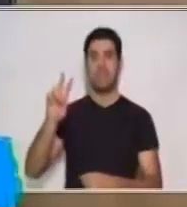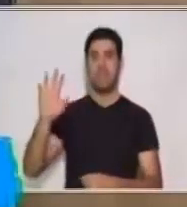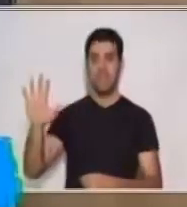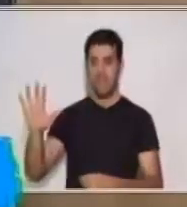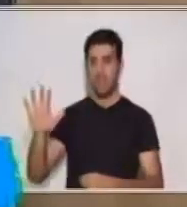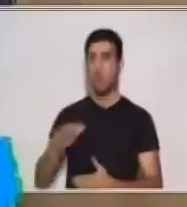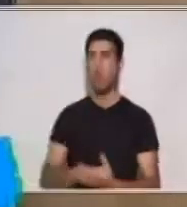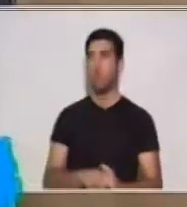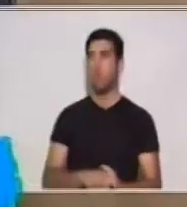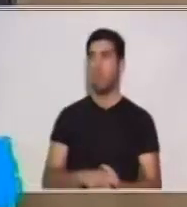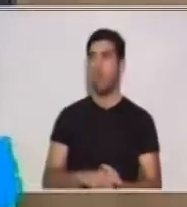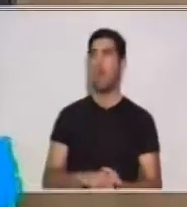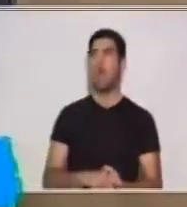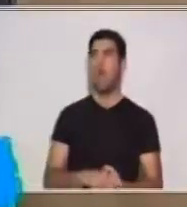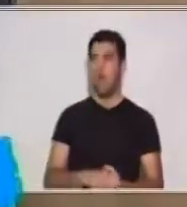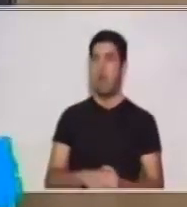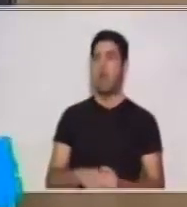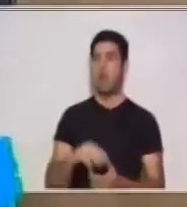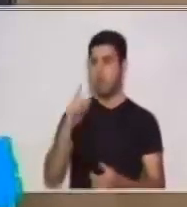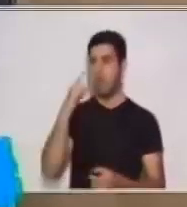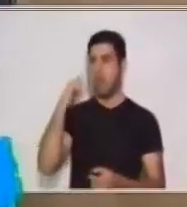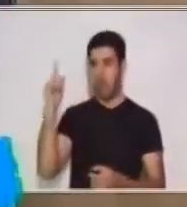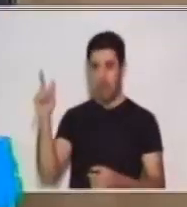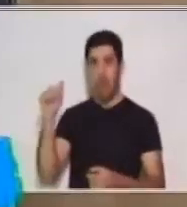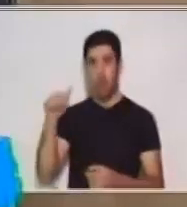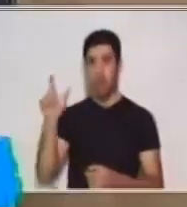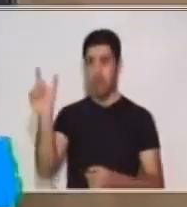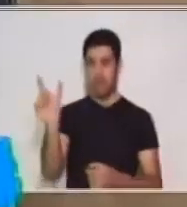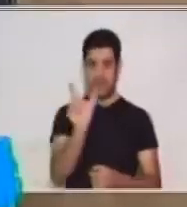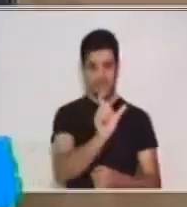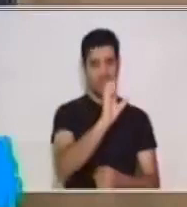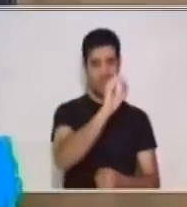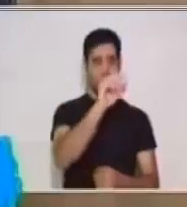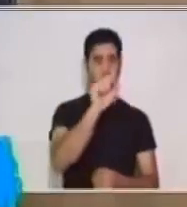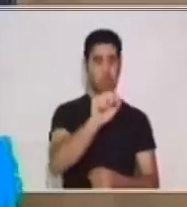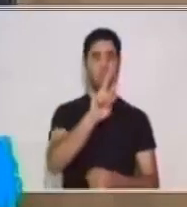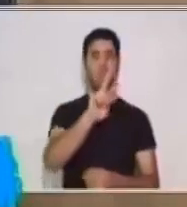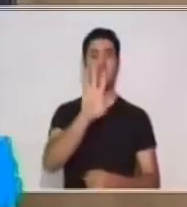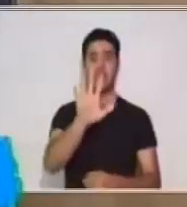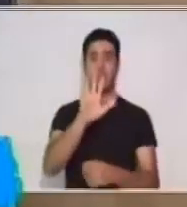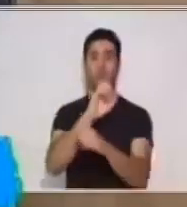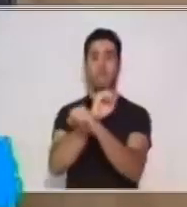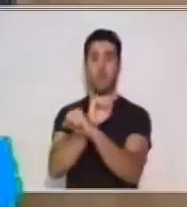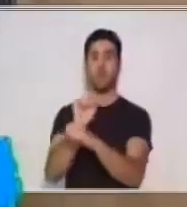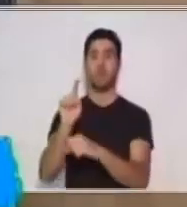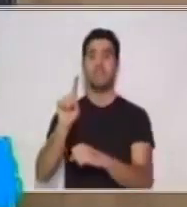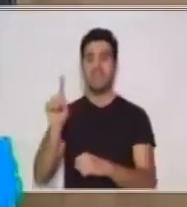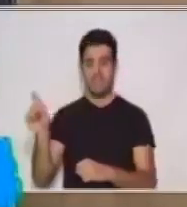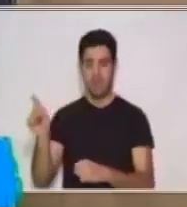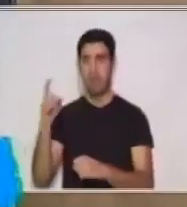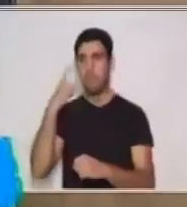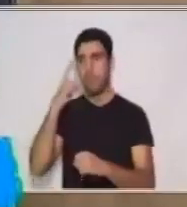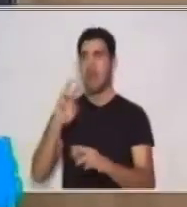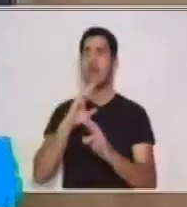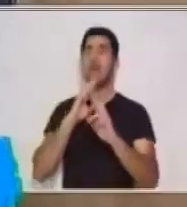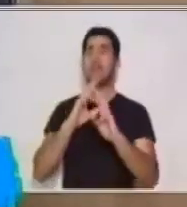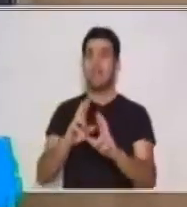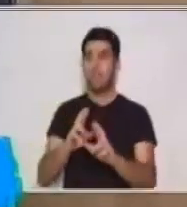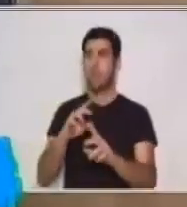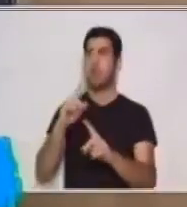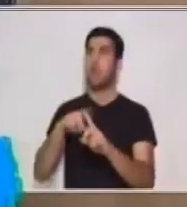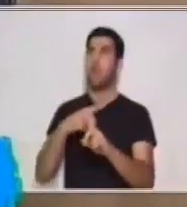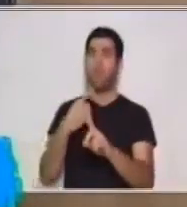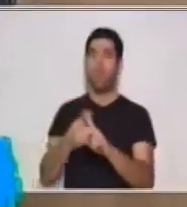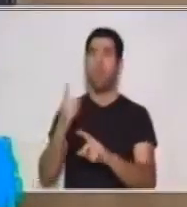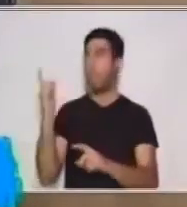0.25 que obtuve lo voy a multiplicar por 100 para obtener el porcentaje. Y al multiplicarlo